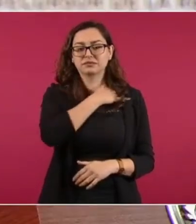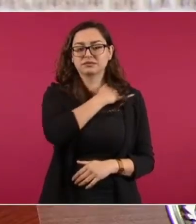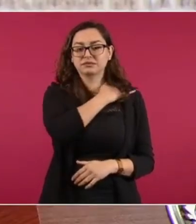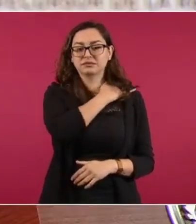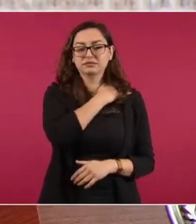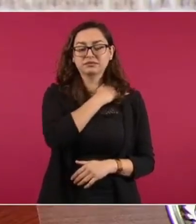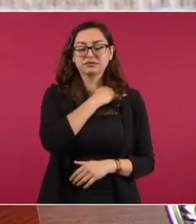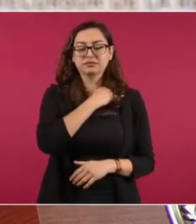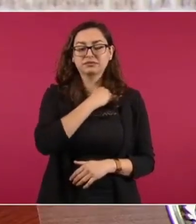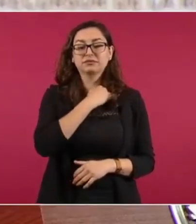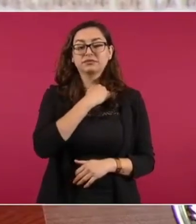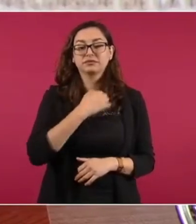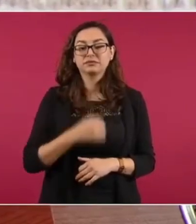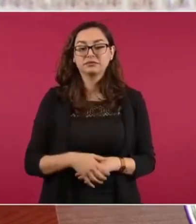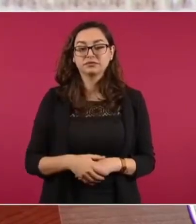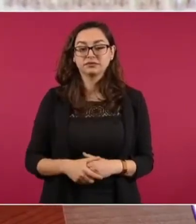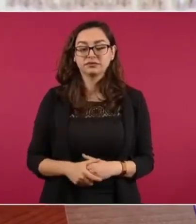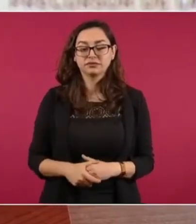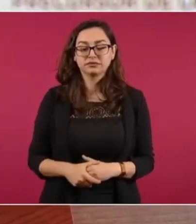de